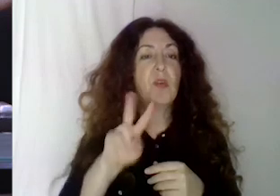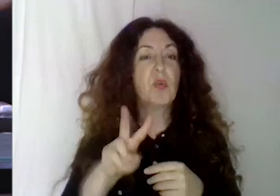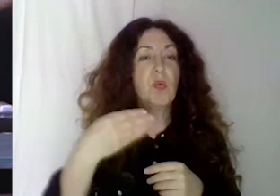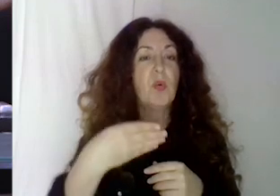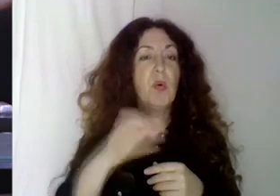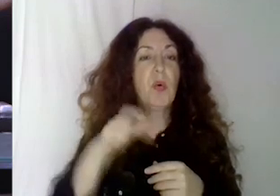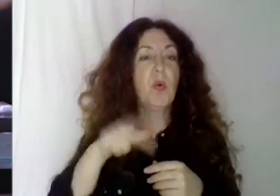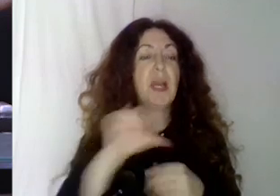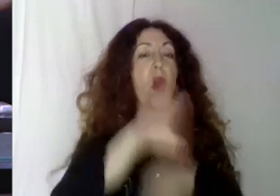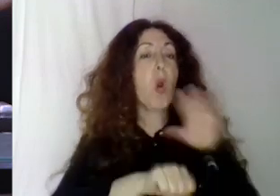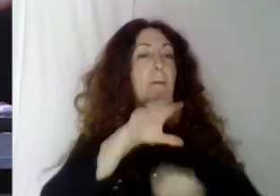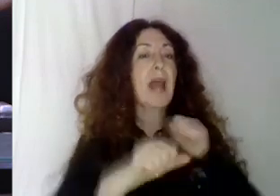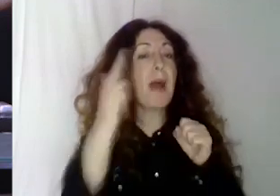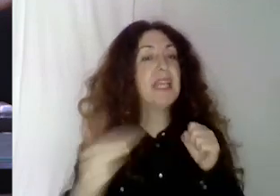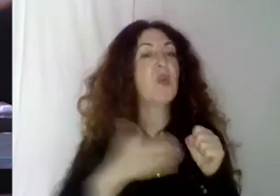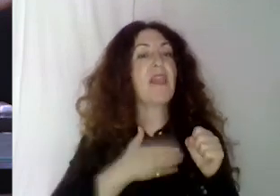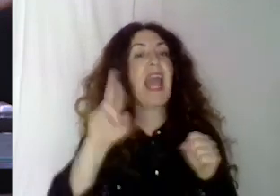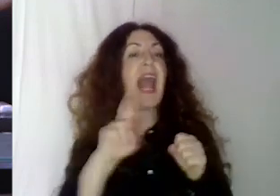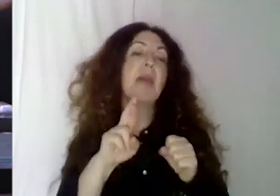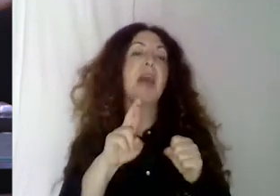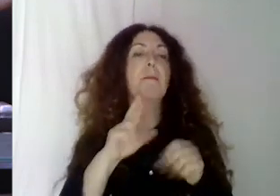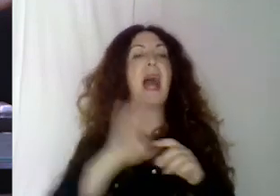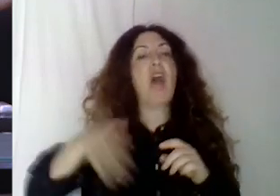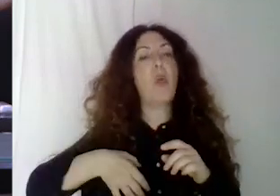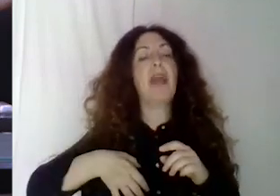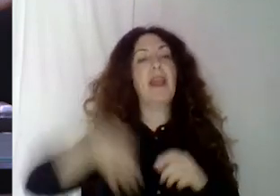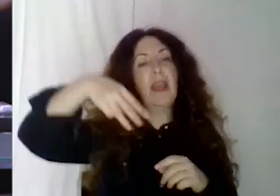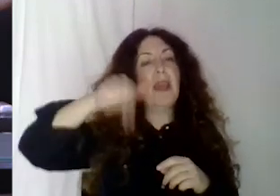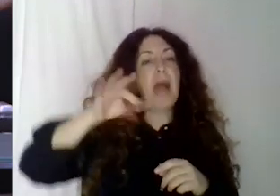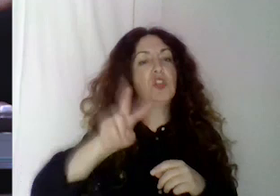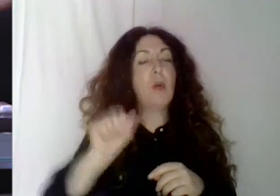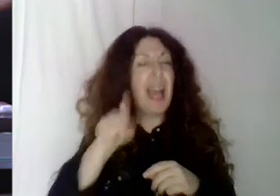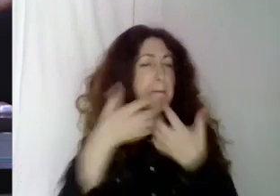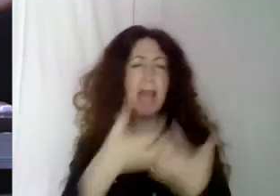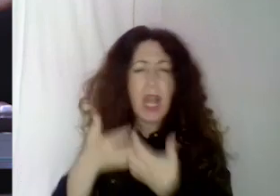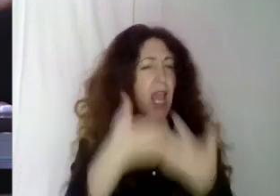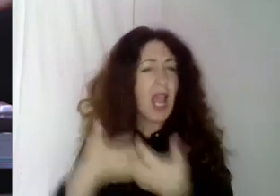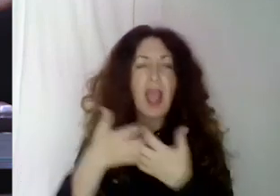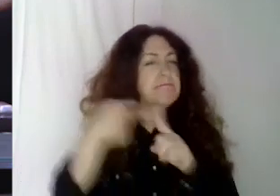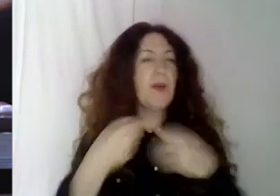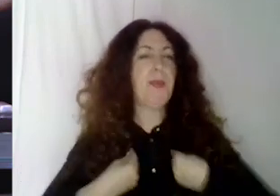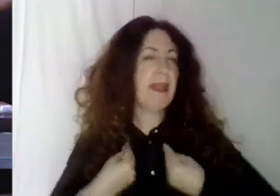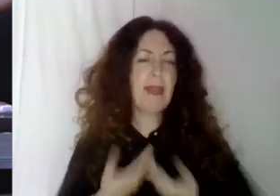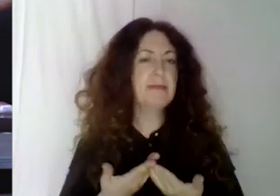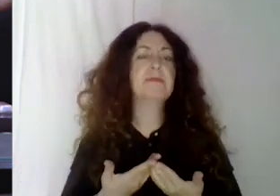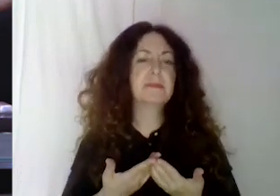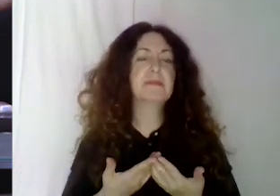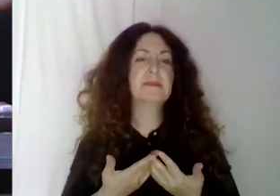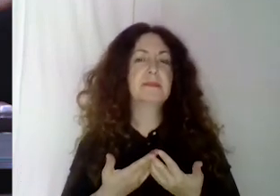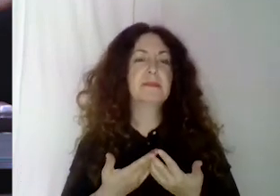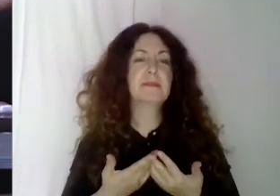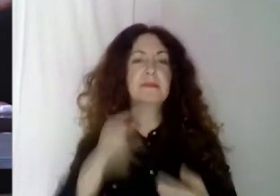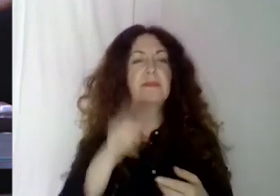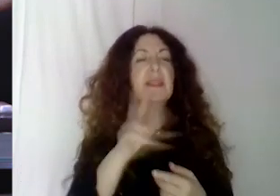que hemos mantenido anteriores, y en el que yo quizá insistiría en que estamos en estos momentos, es aprovechando